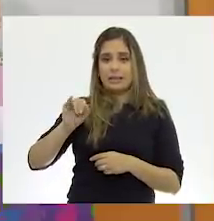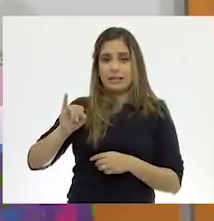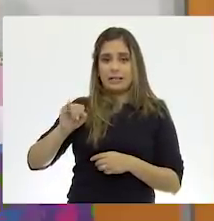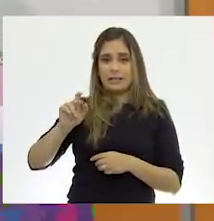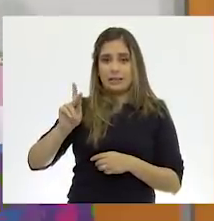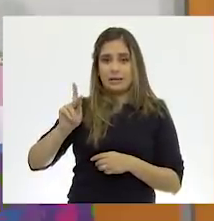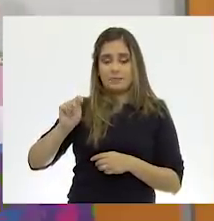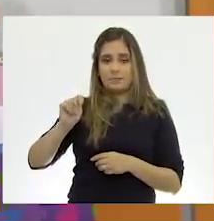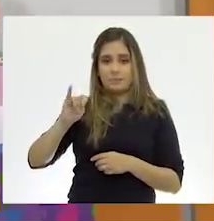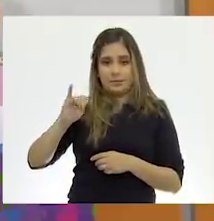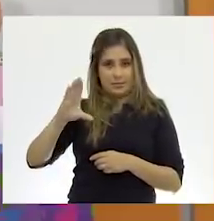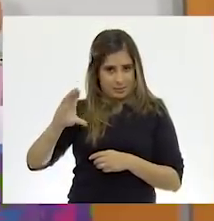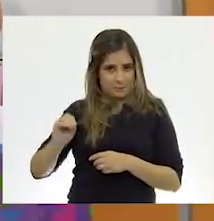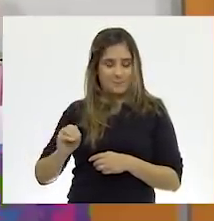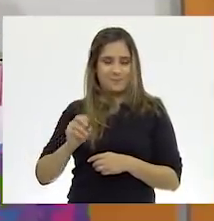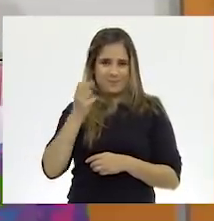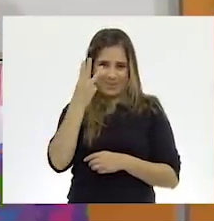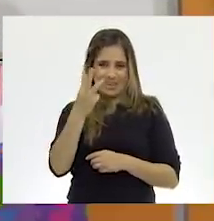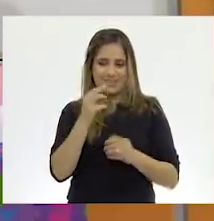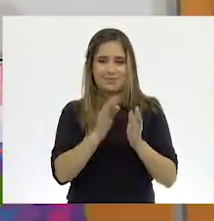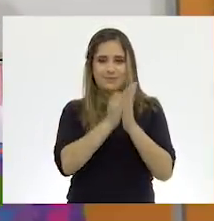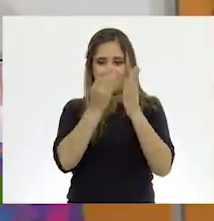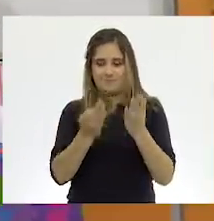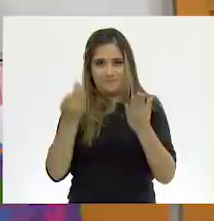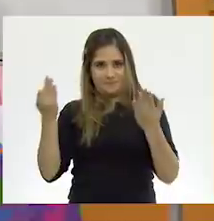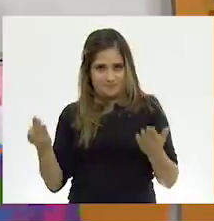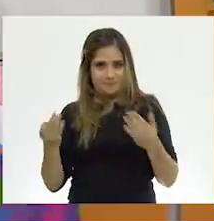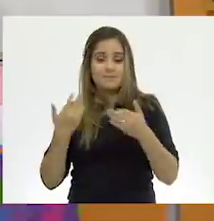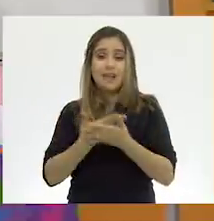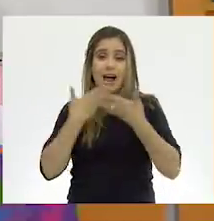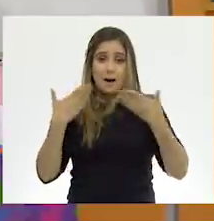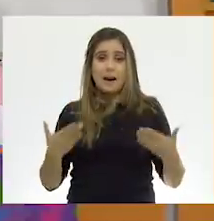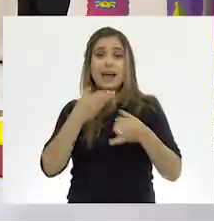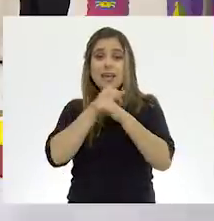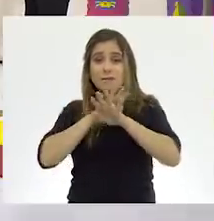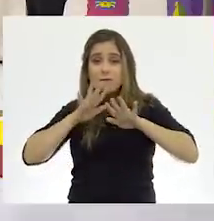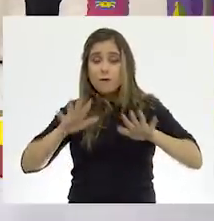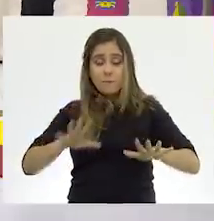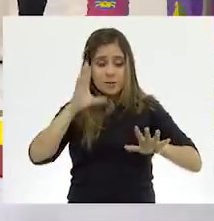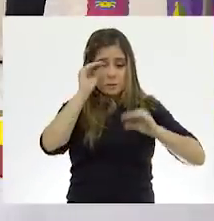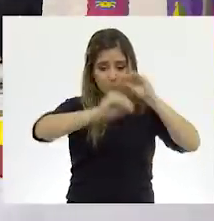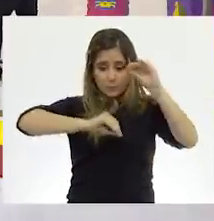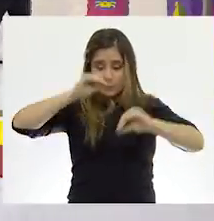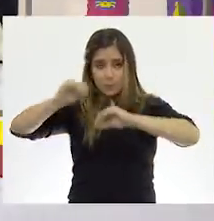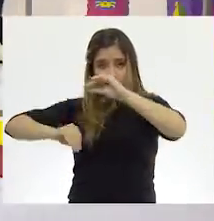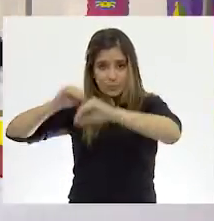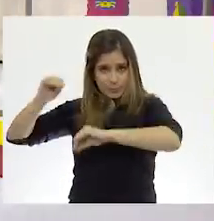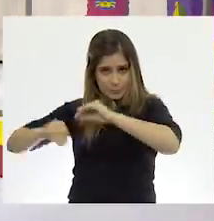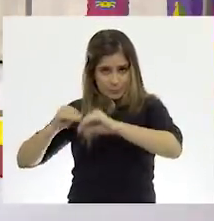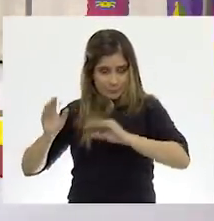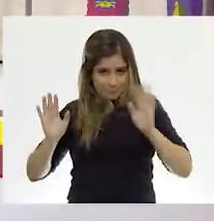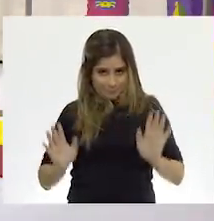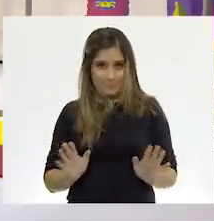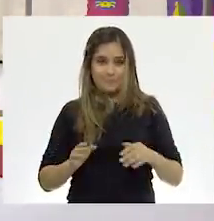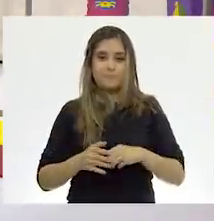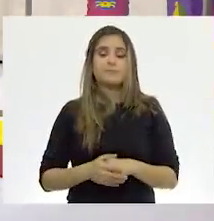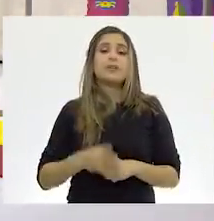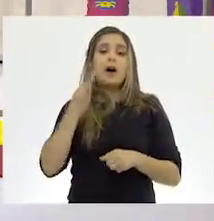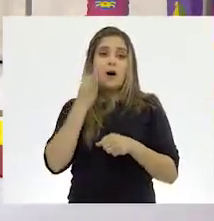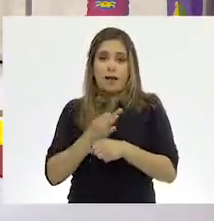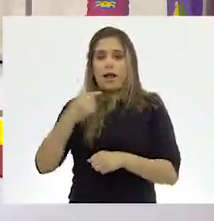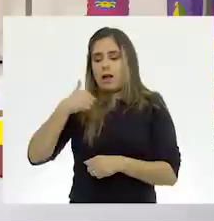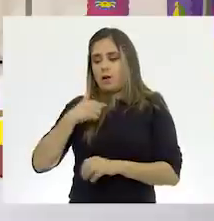ya decidimos la distribución. Ahora necesitamos la información. La información. Entonces, ten a la mano, nosotros la tenemos